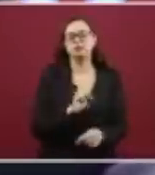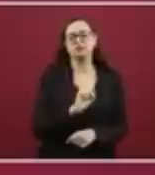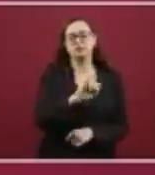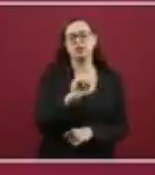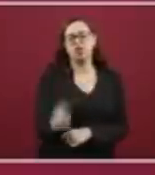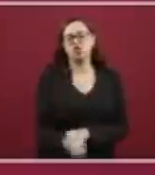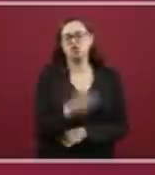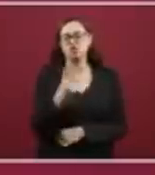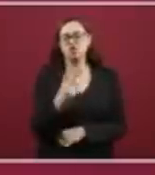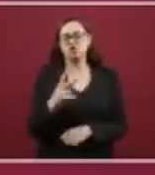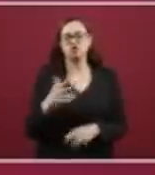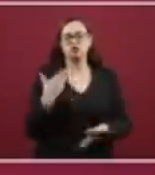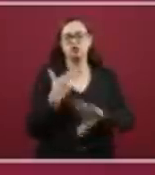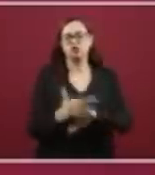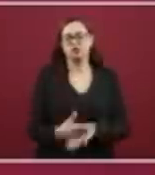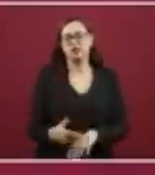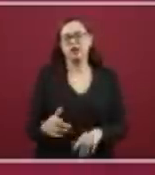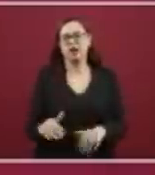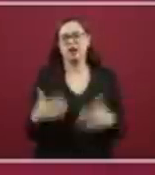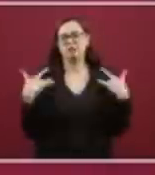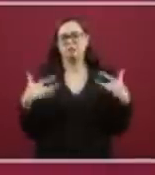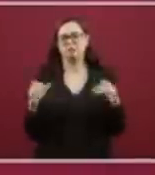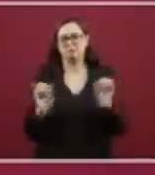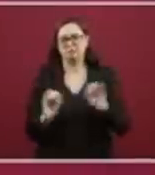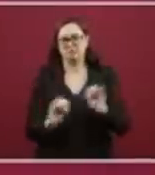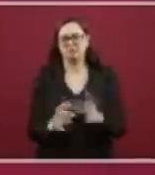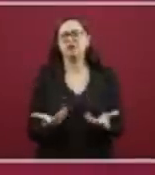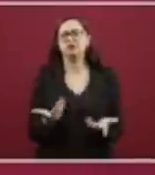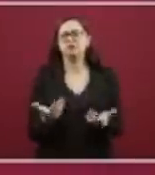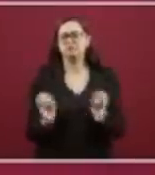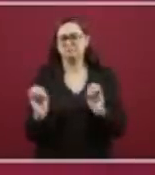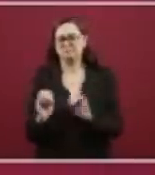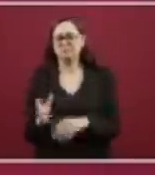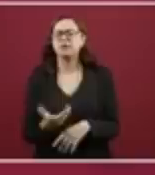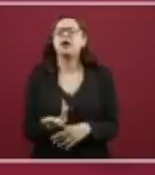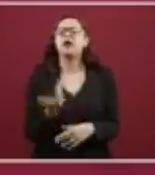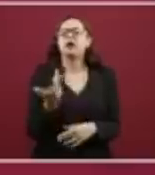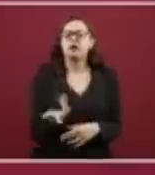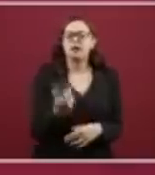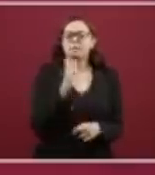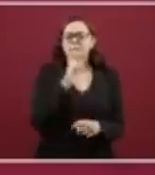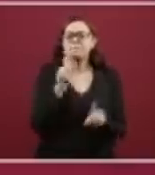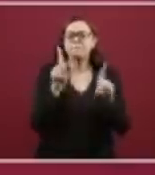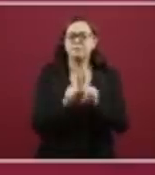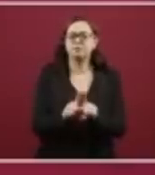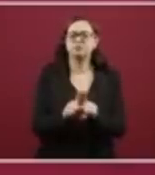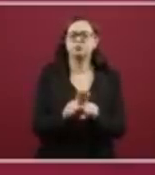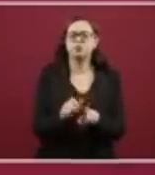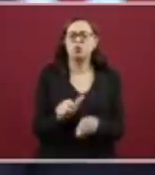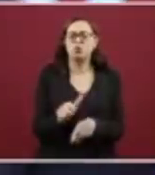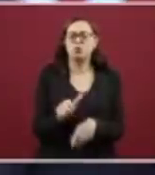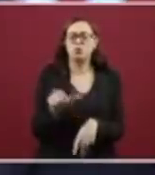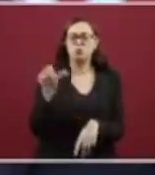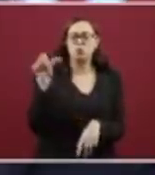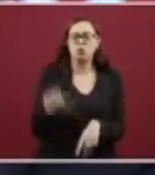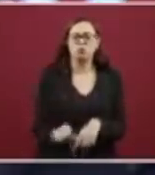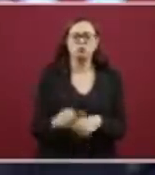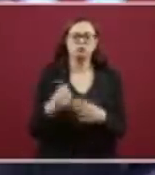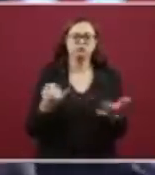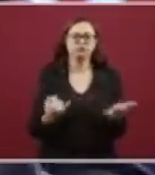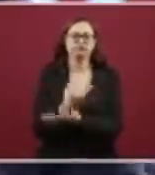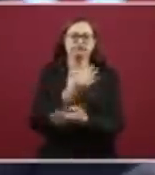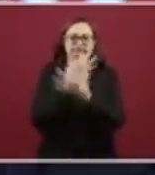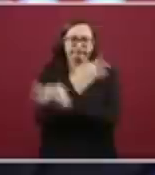dos abstenciones. Y a eso se sumó que también está el día de hoy publicado un decreto que, si